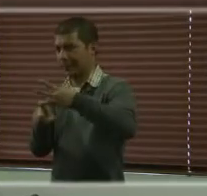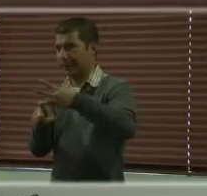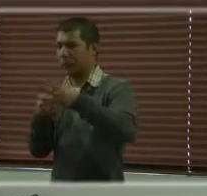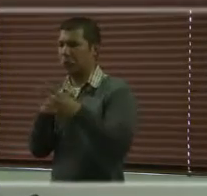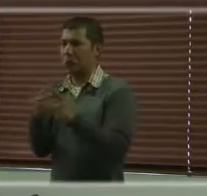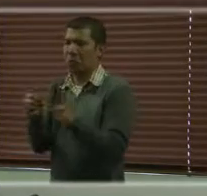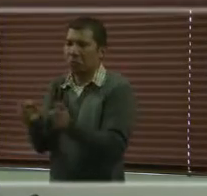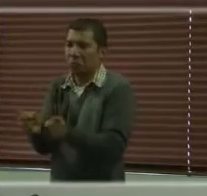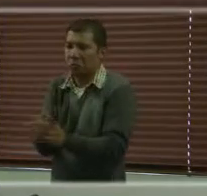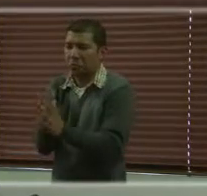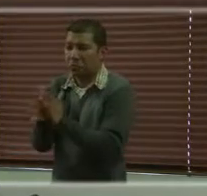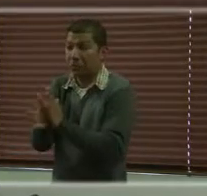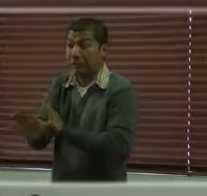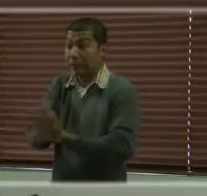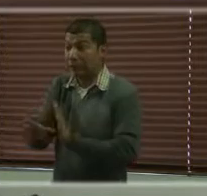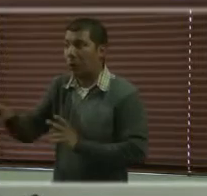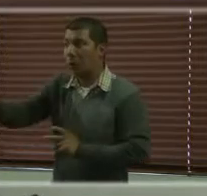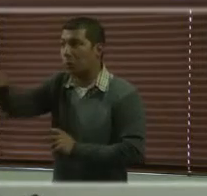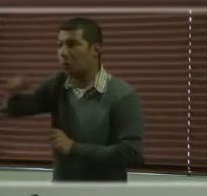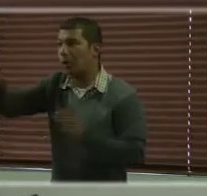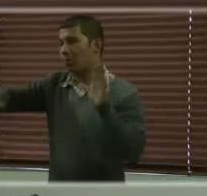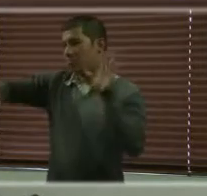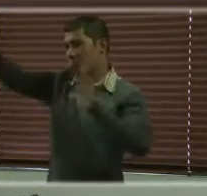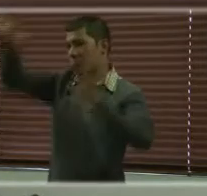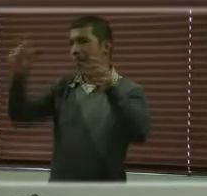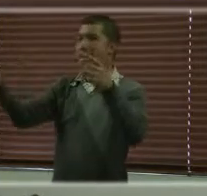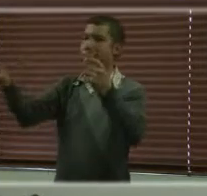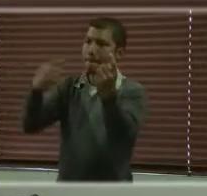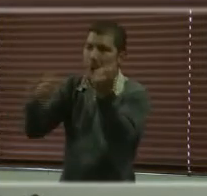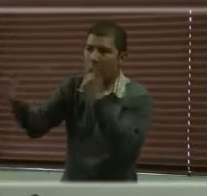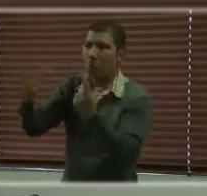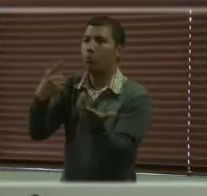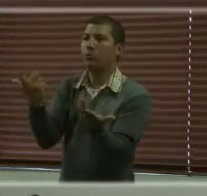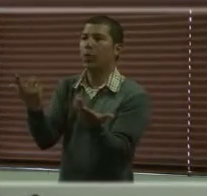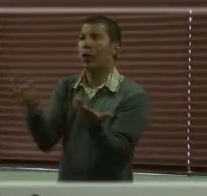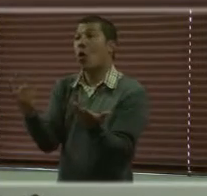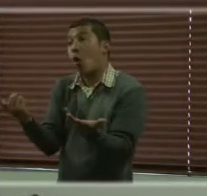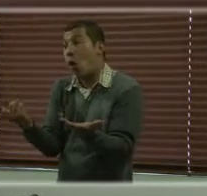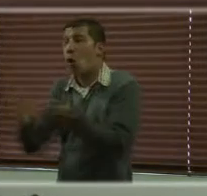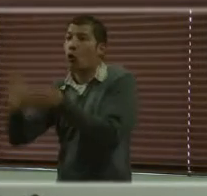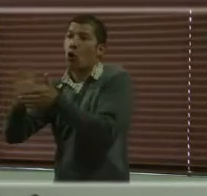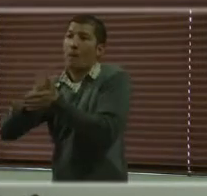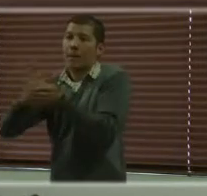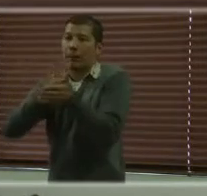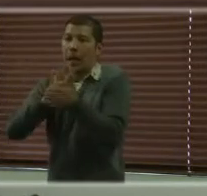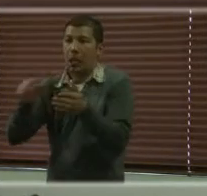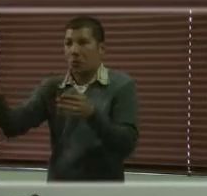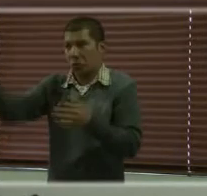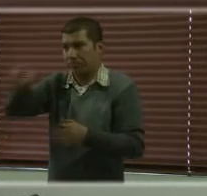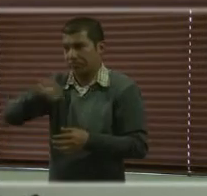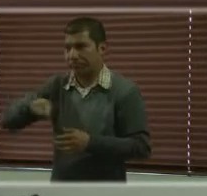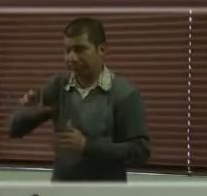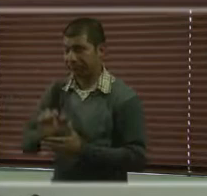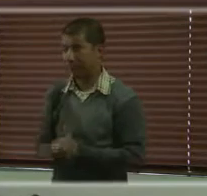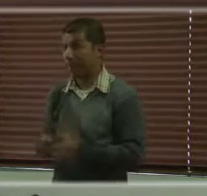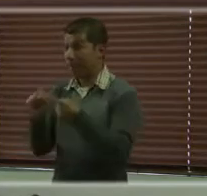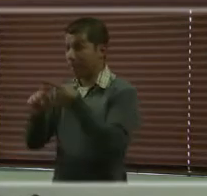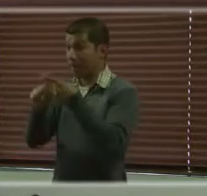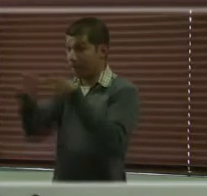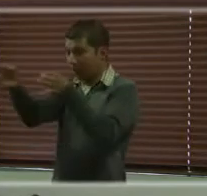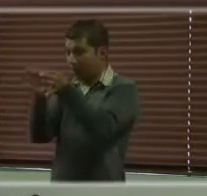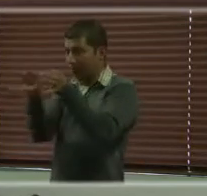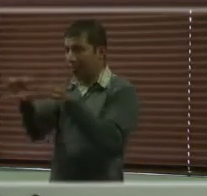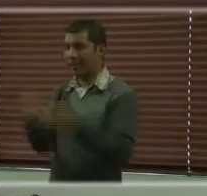ustedes a que puedan hacer preguntas o comentarios después de que expliquen En qué consiste cada una de las funciones que desarrolla el comité para empezar